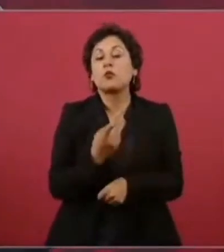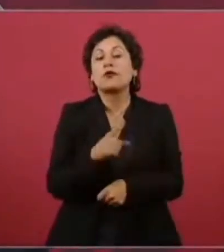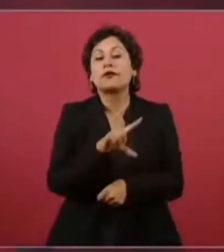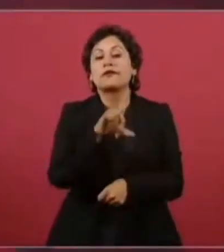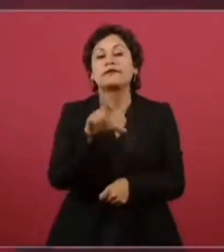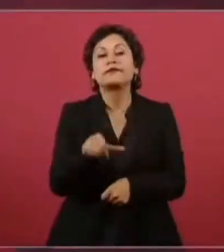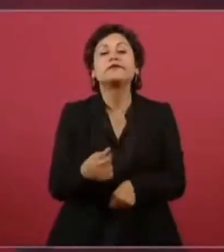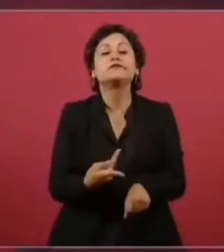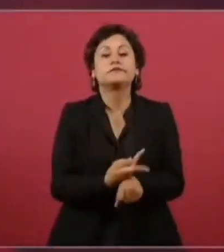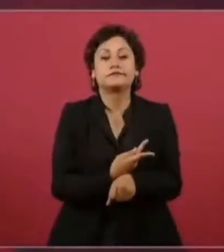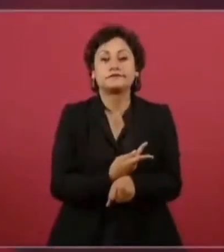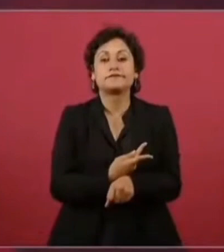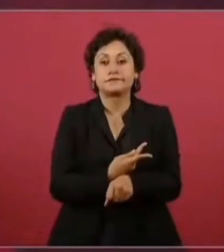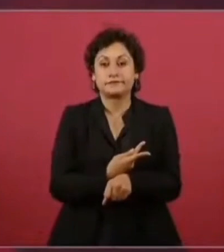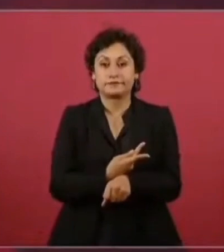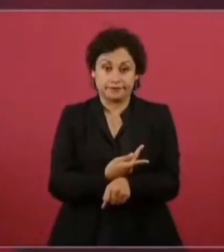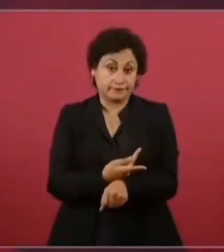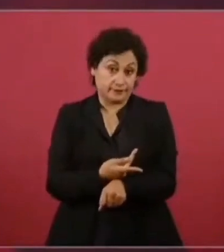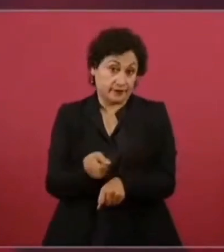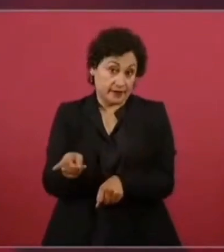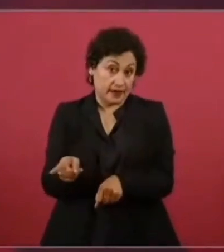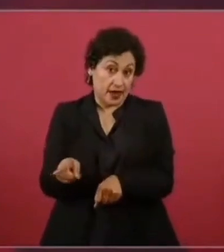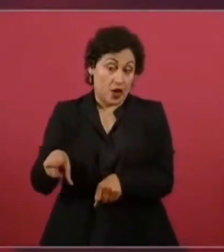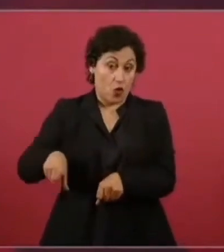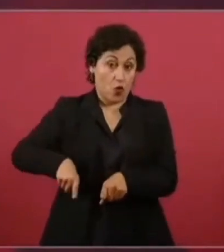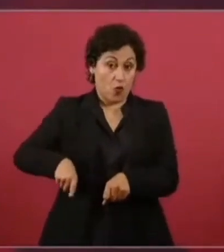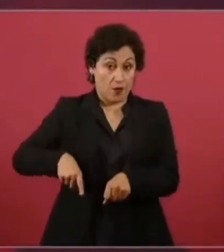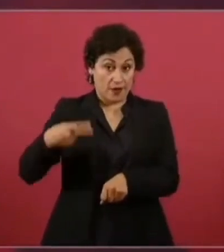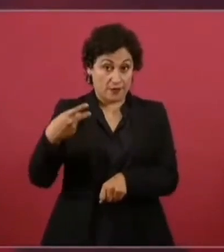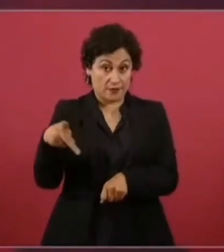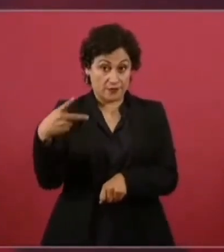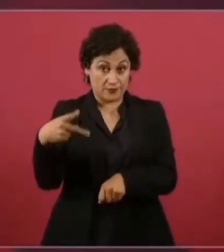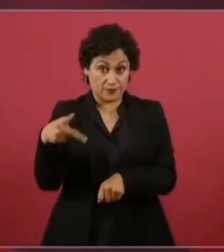Resultó de que en ese gobierno,